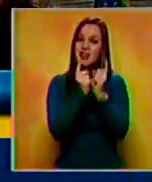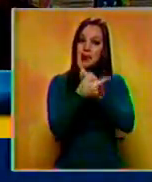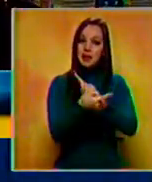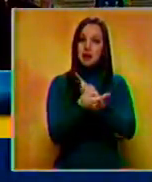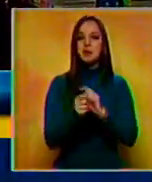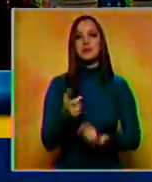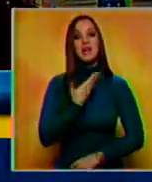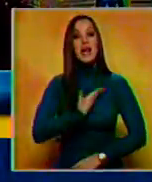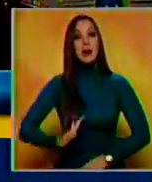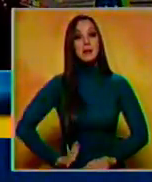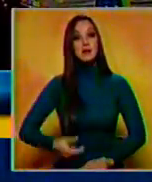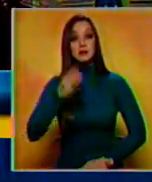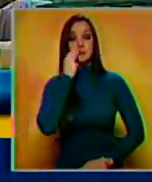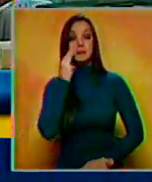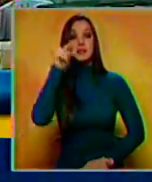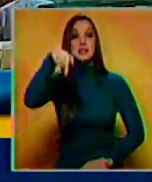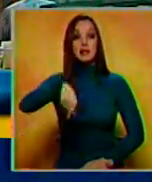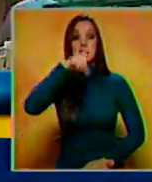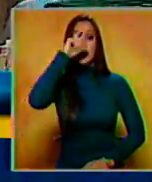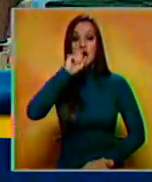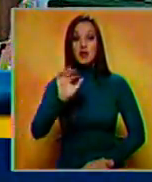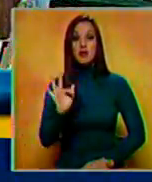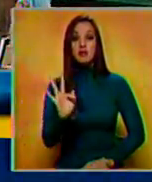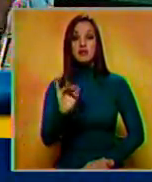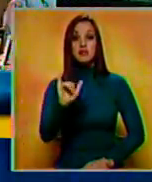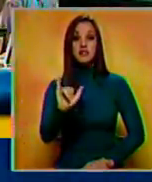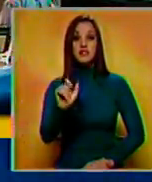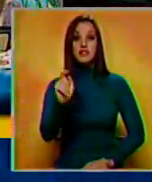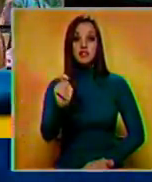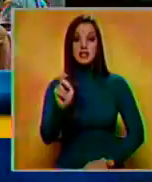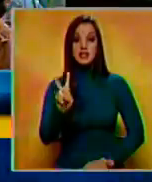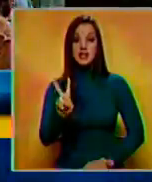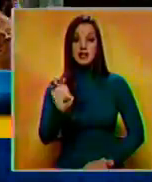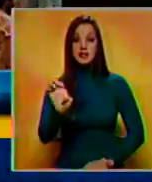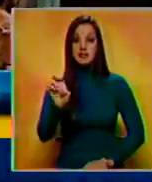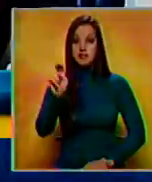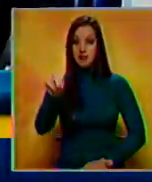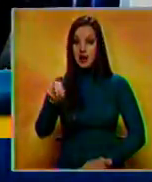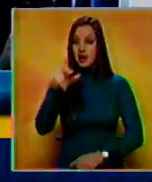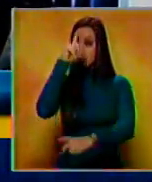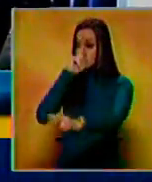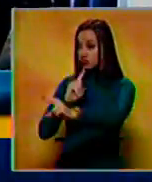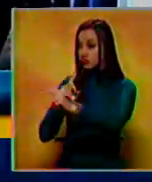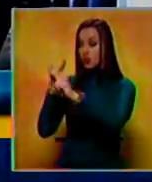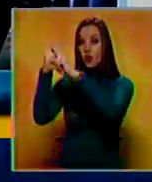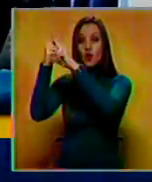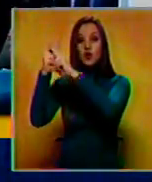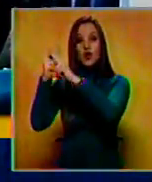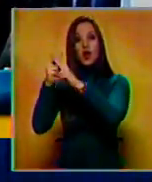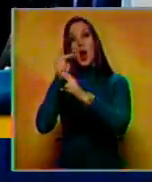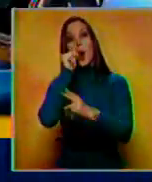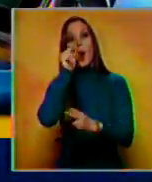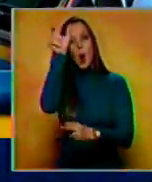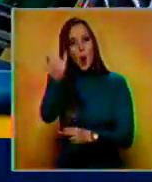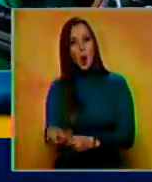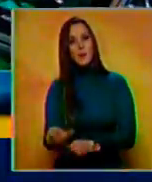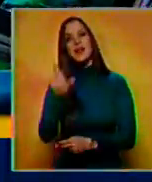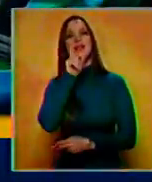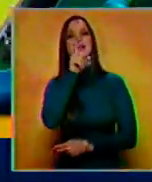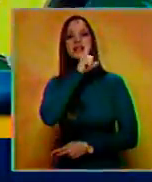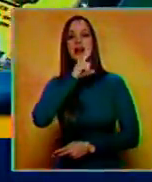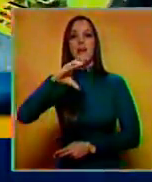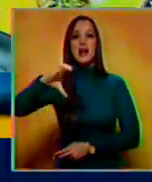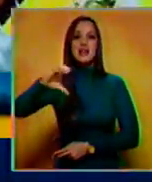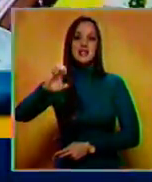mandatario nacional informó que este año la FILBEN rendirá un homenaje al pintor, dramaturgo, poeta y periodista venezolano César Rengifo